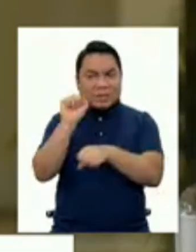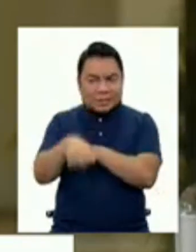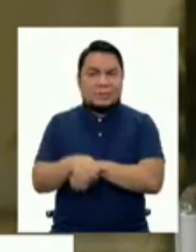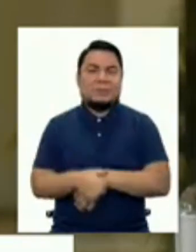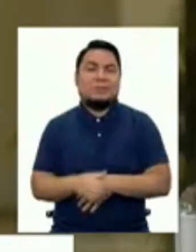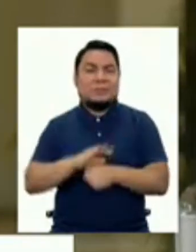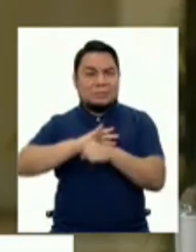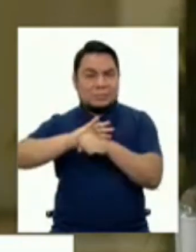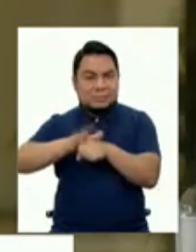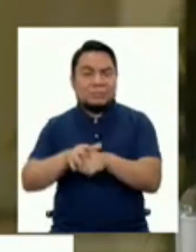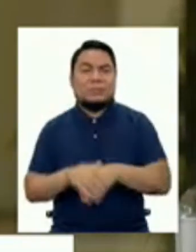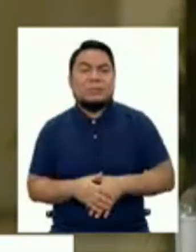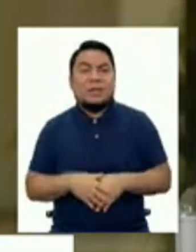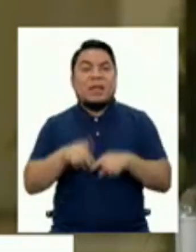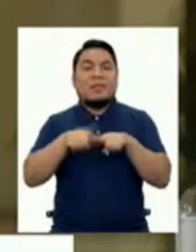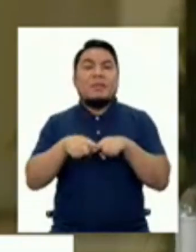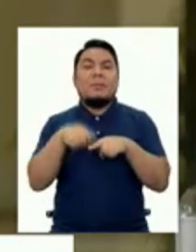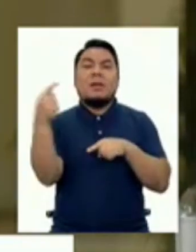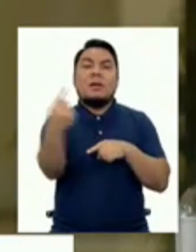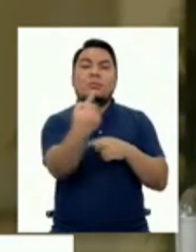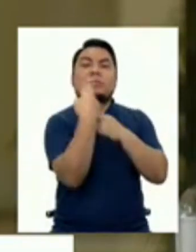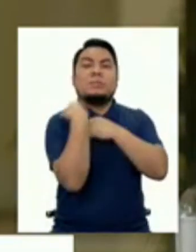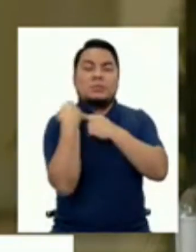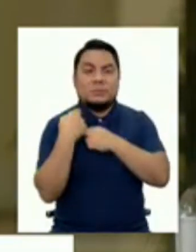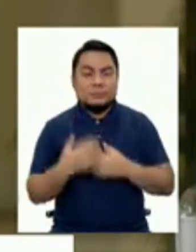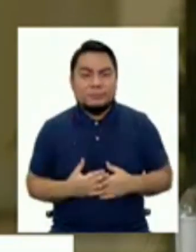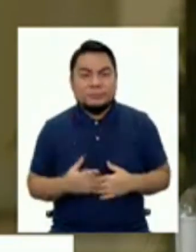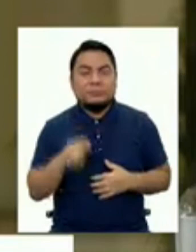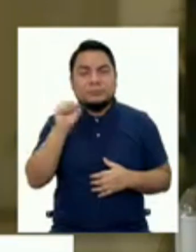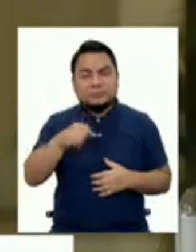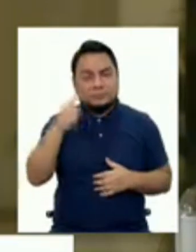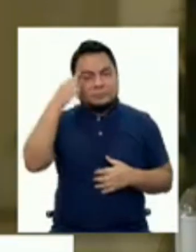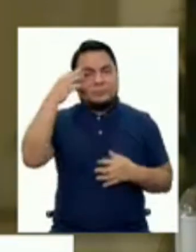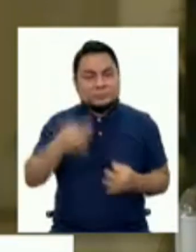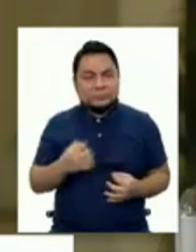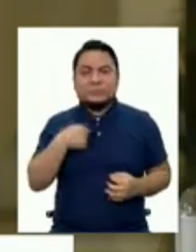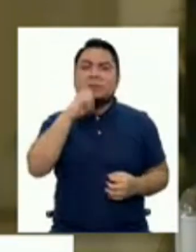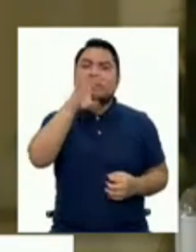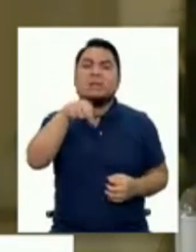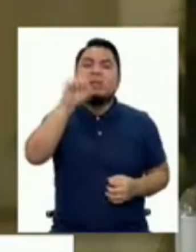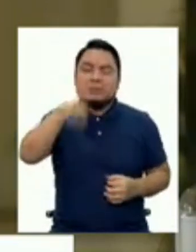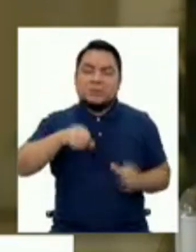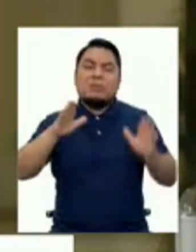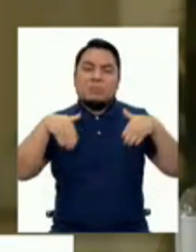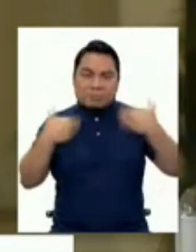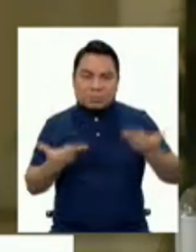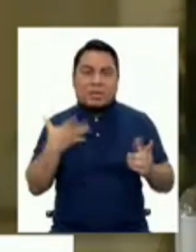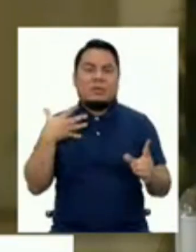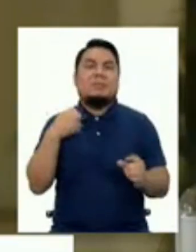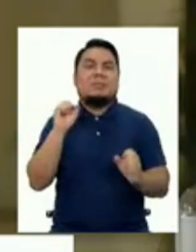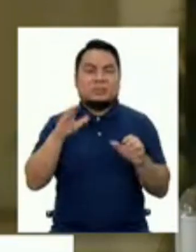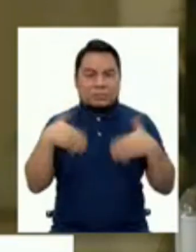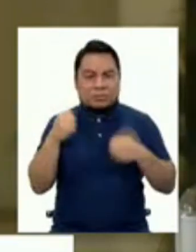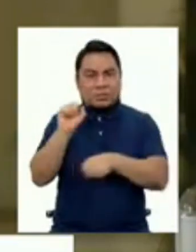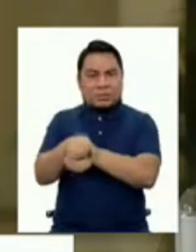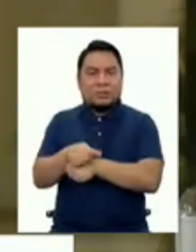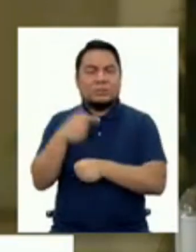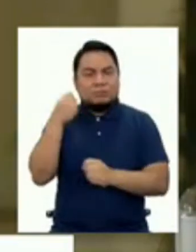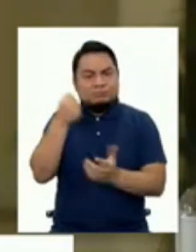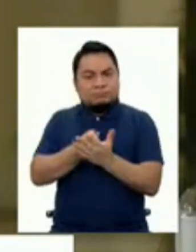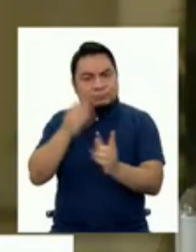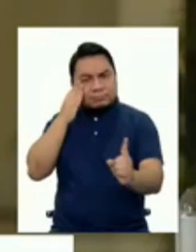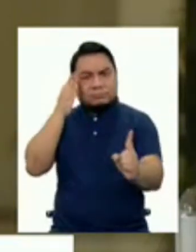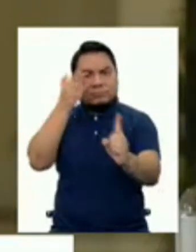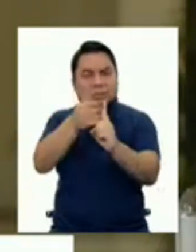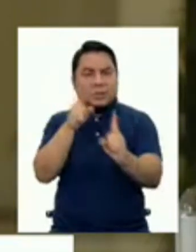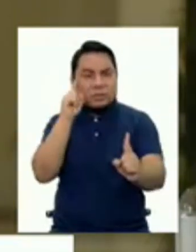al virus. Depende de nosotros y con convicción les digo, sí, lo vamos a lograr. Estamos encaminados